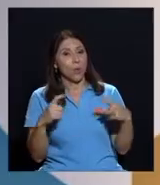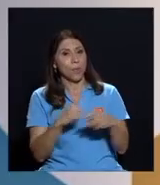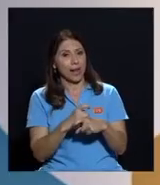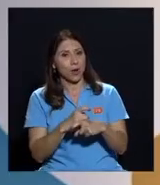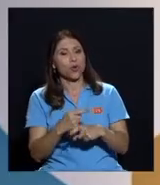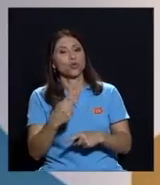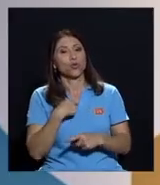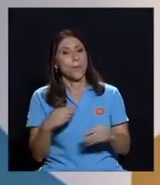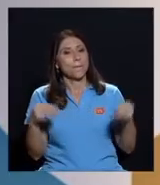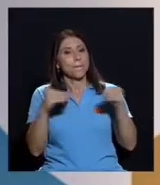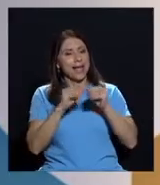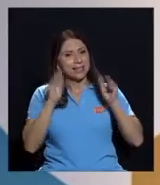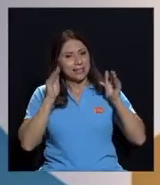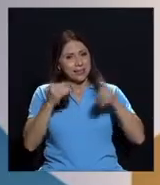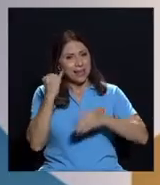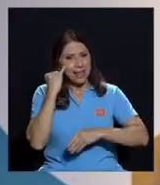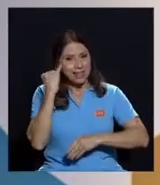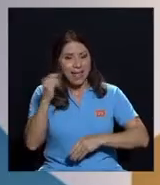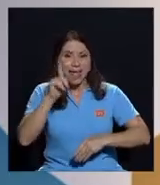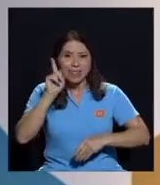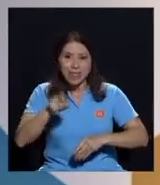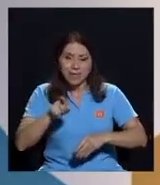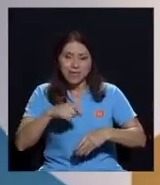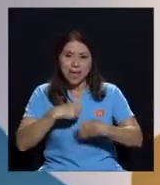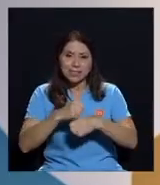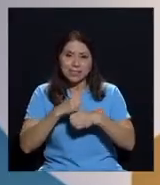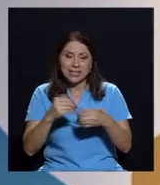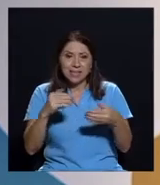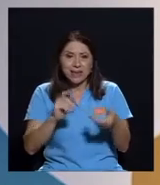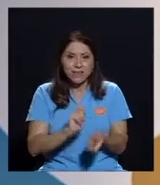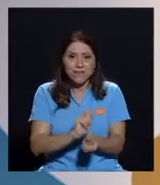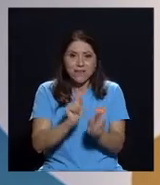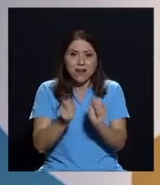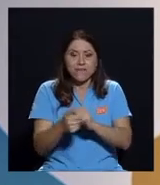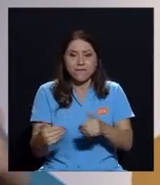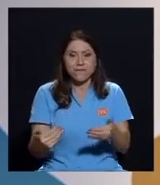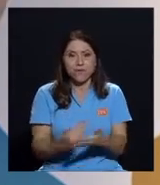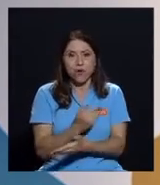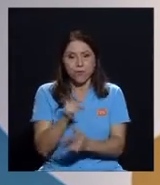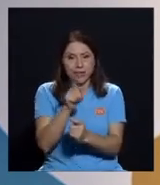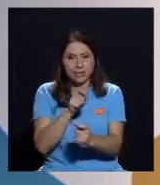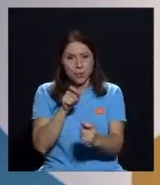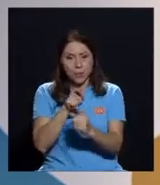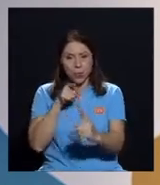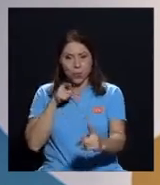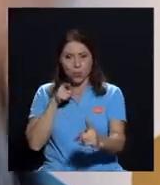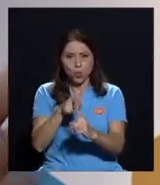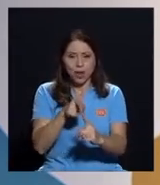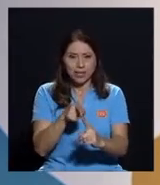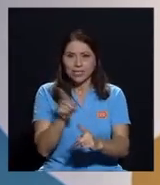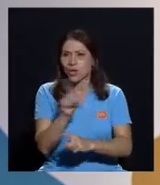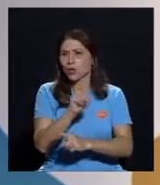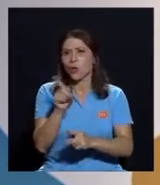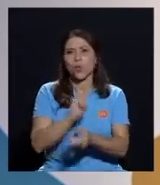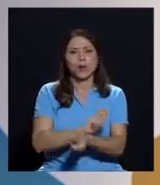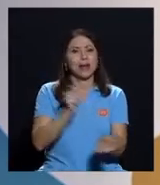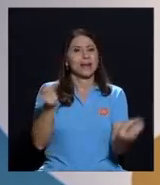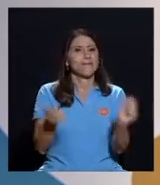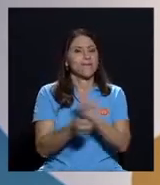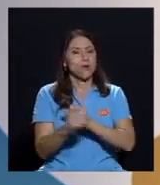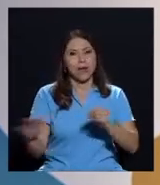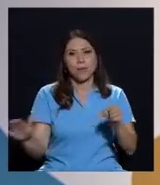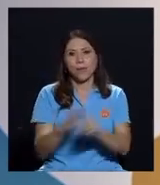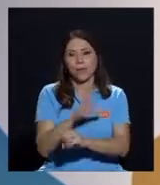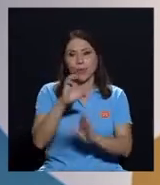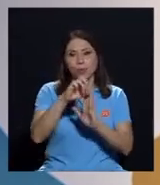de la idea de que tienen que haber reformas puntuales que debemos abordar no una reforma necesariamente integral que no